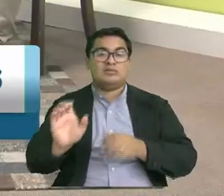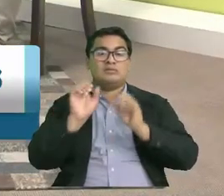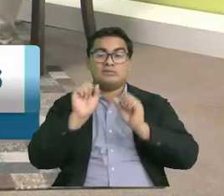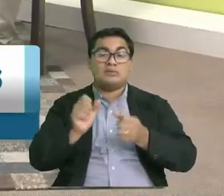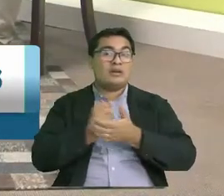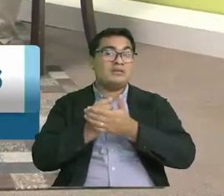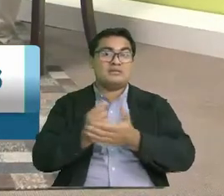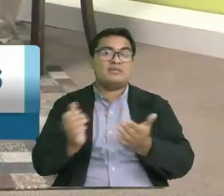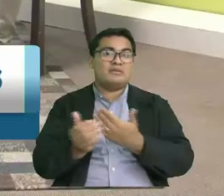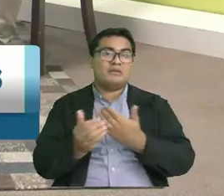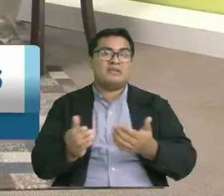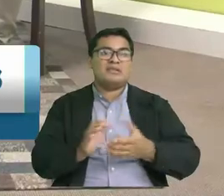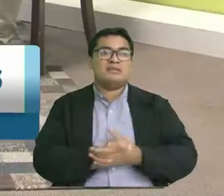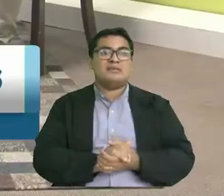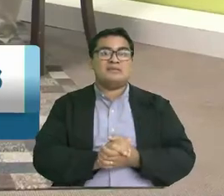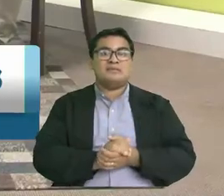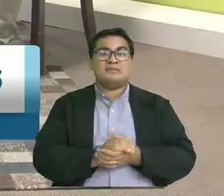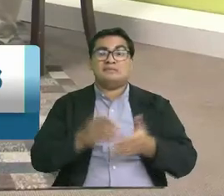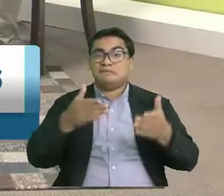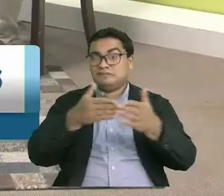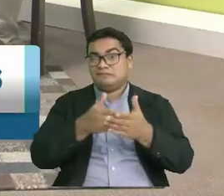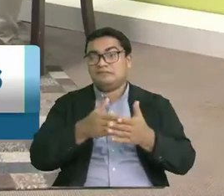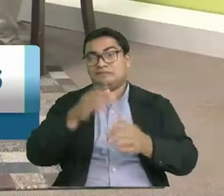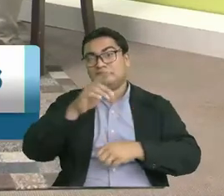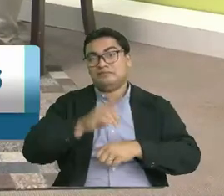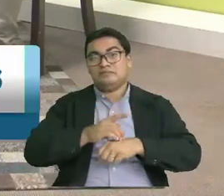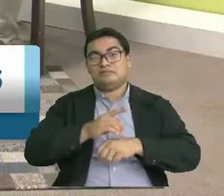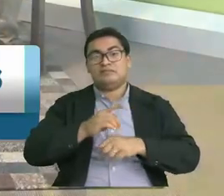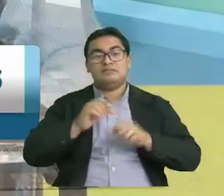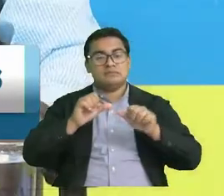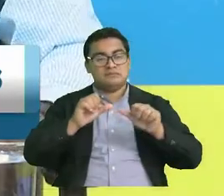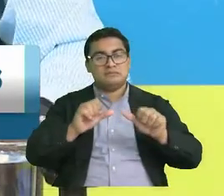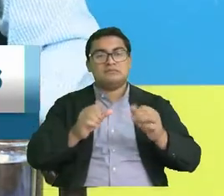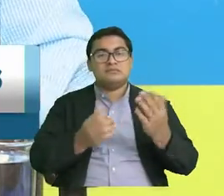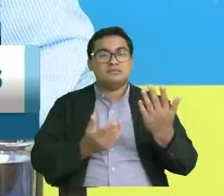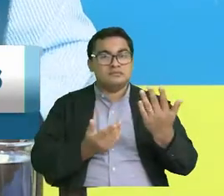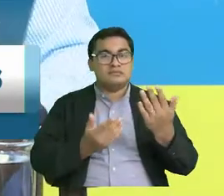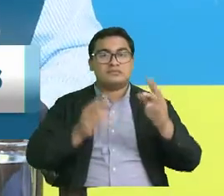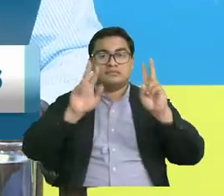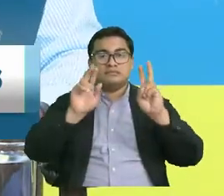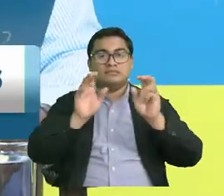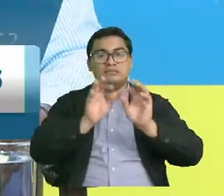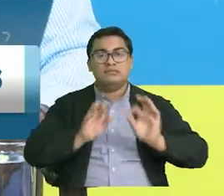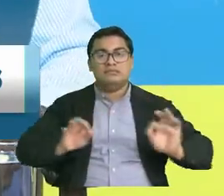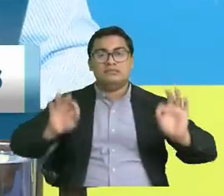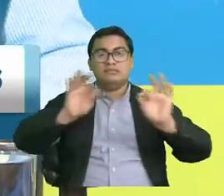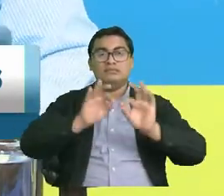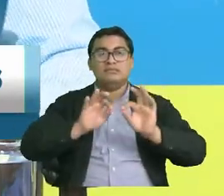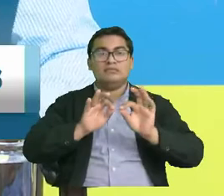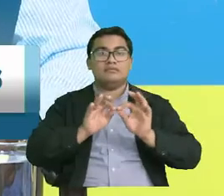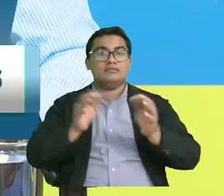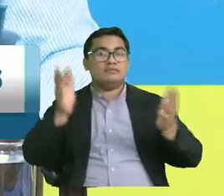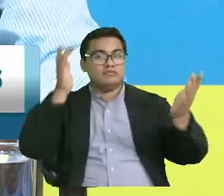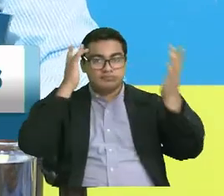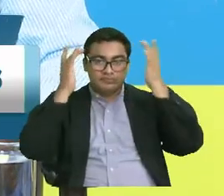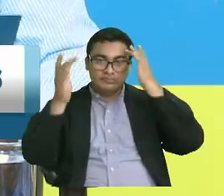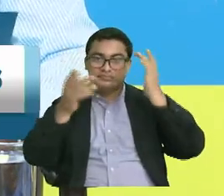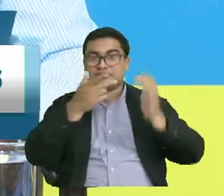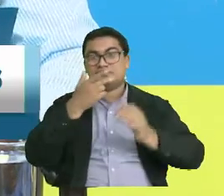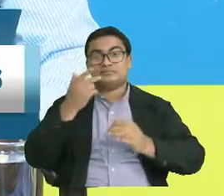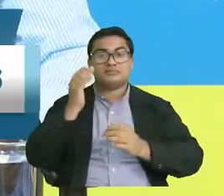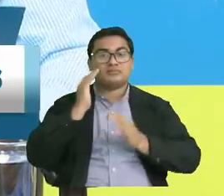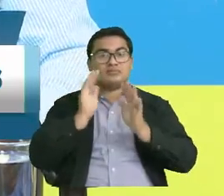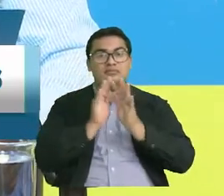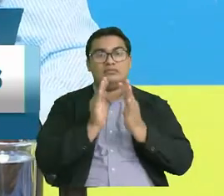ayudar. Pues. Ok. Sí. Vamos a hacer una pausa, doctor. Cuando regresemos vamos a seguir hablando más de este importante tema, motivo de preocupación para los padres de